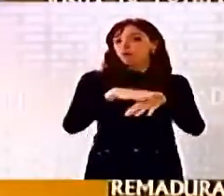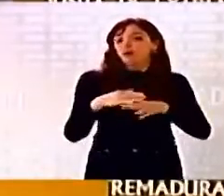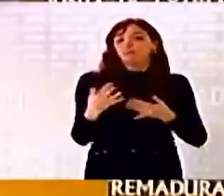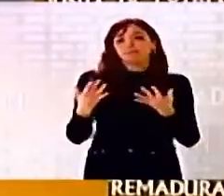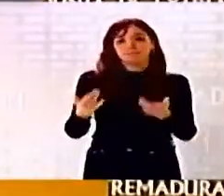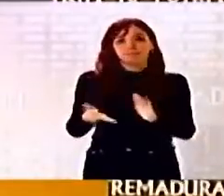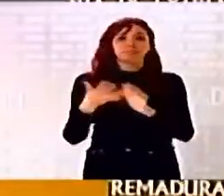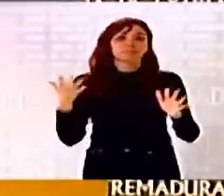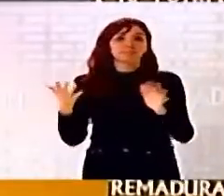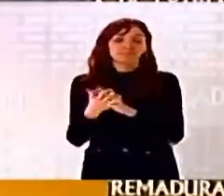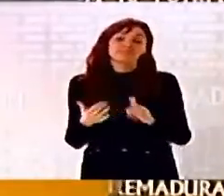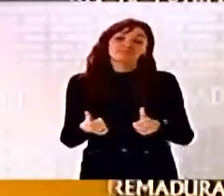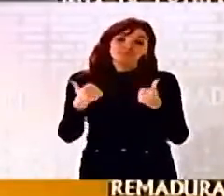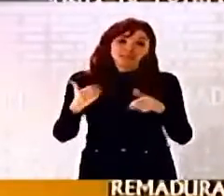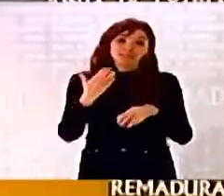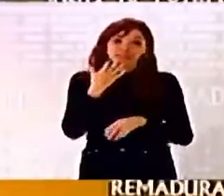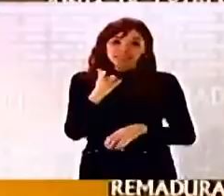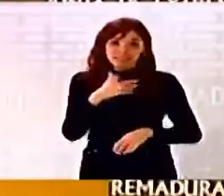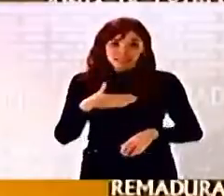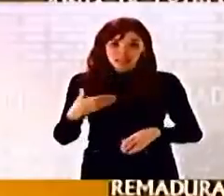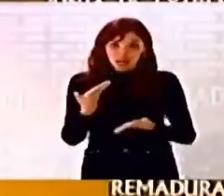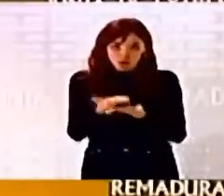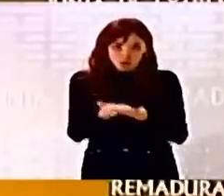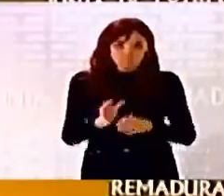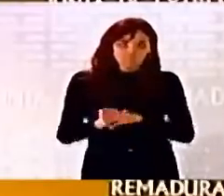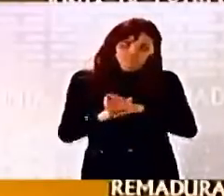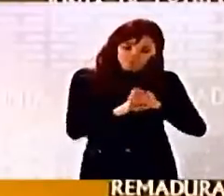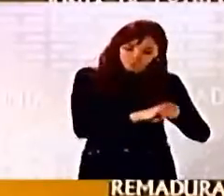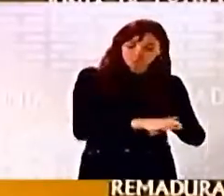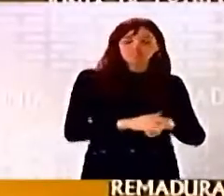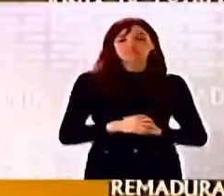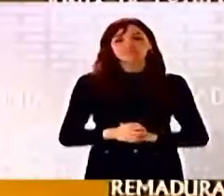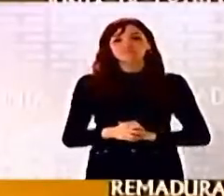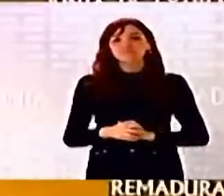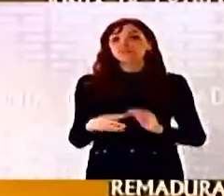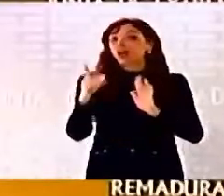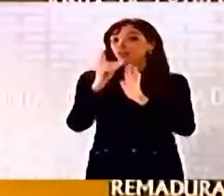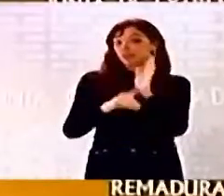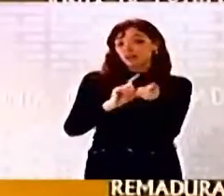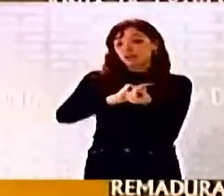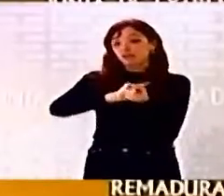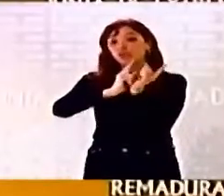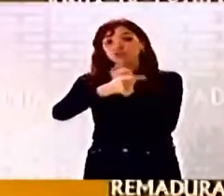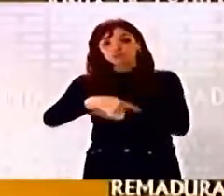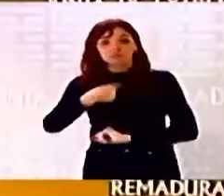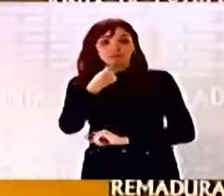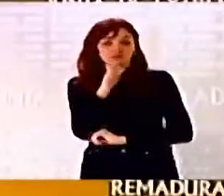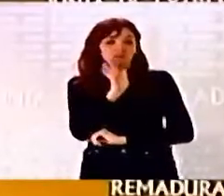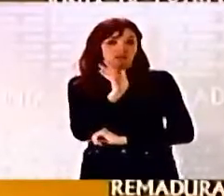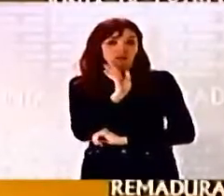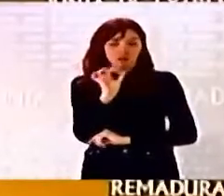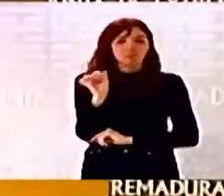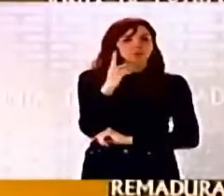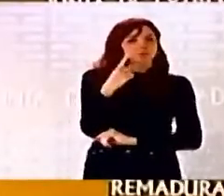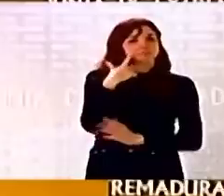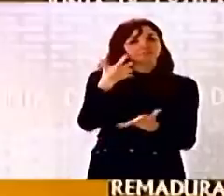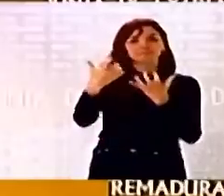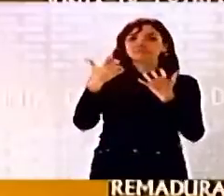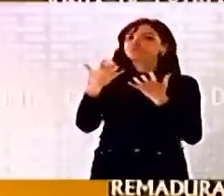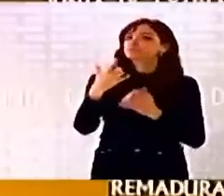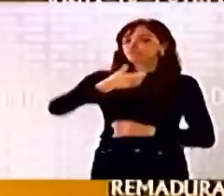de estas ayudas. Esta modificación, como les digo, quiere primero demostrar el